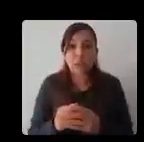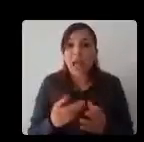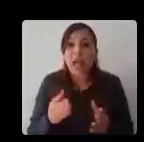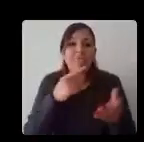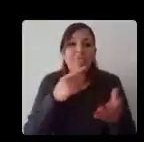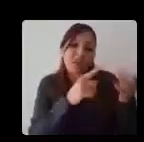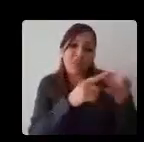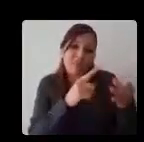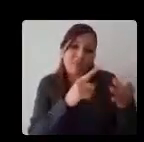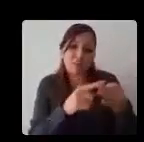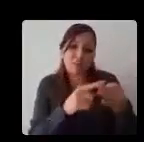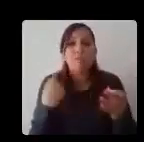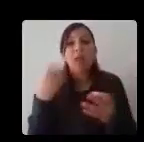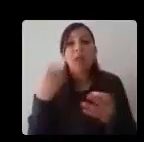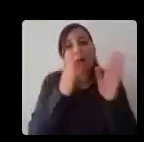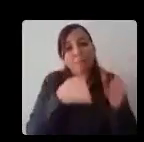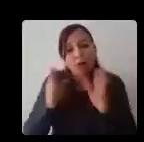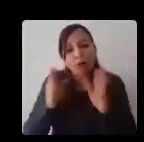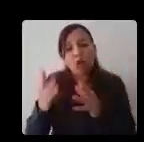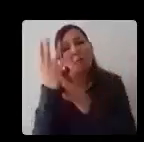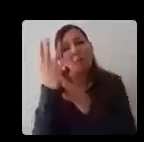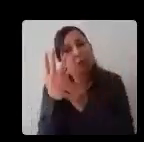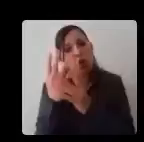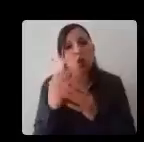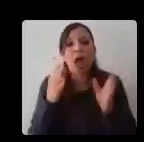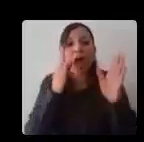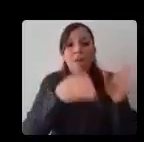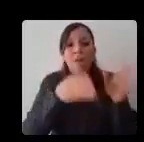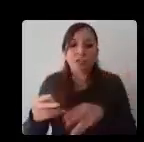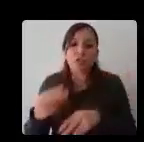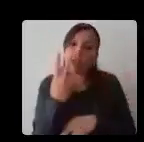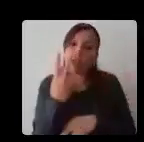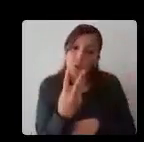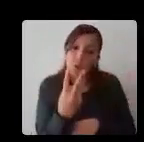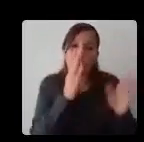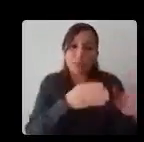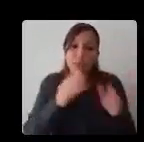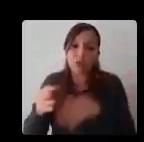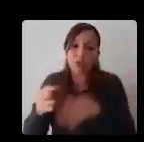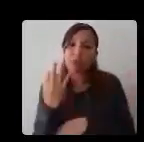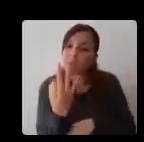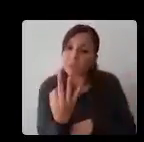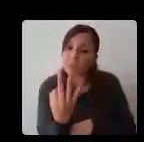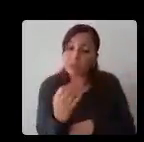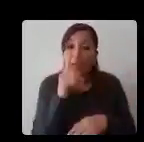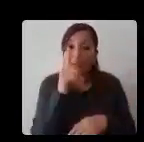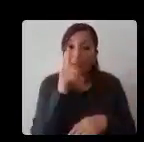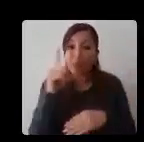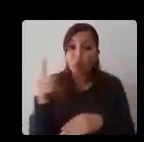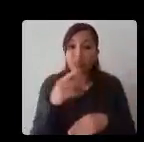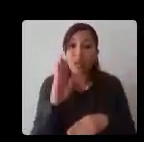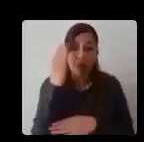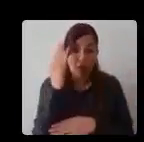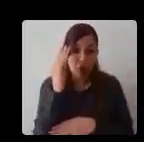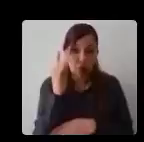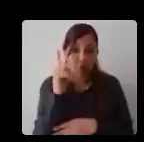triples. Cada una de nuestras habitaciones cuentan con su baño privado. Y en lo que es la alimentación, nosotros